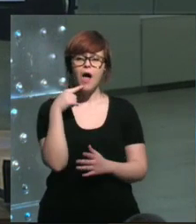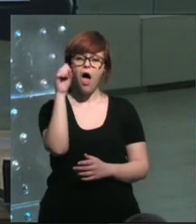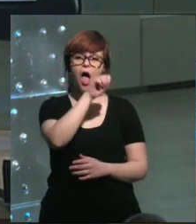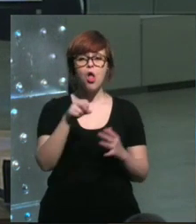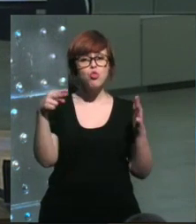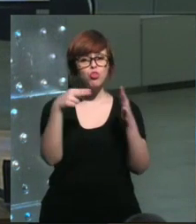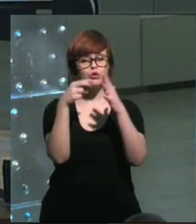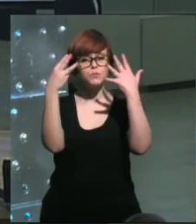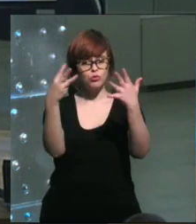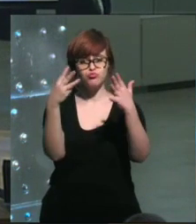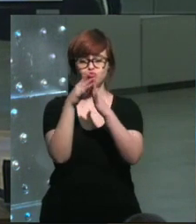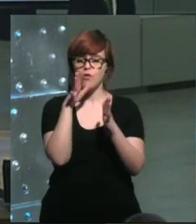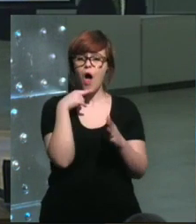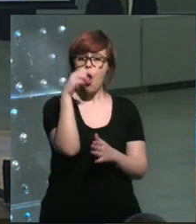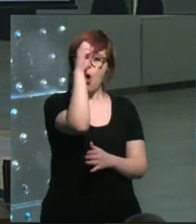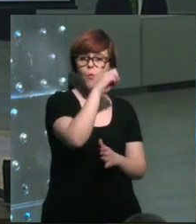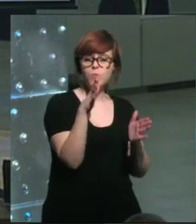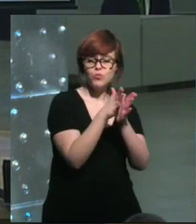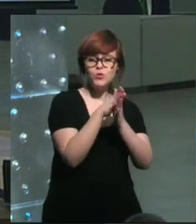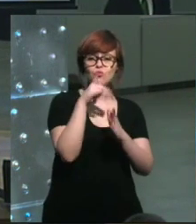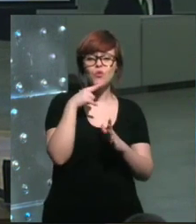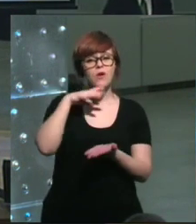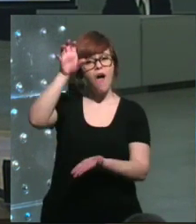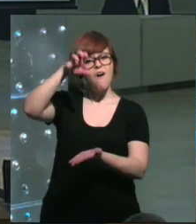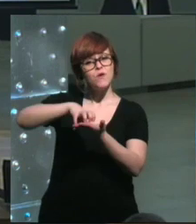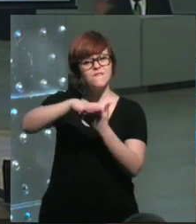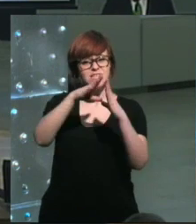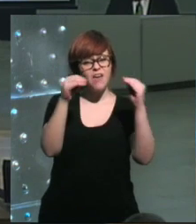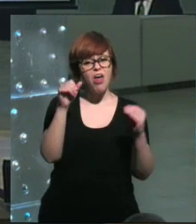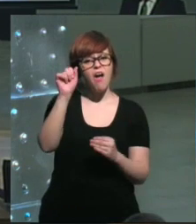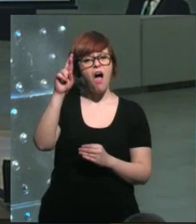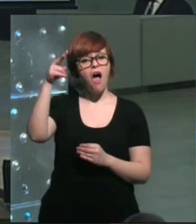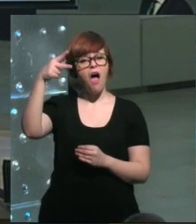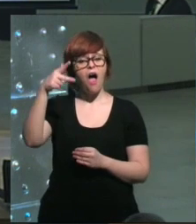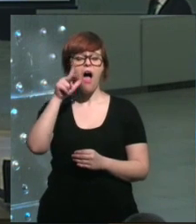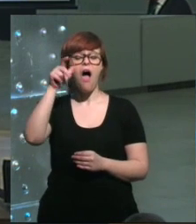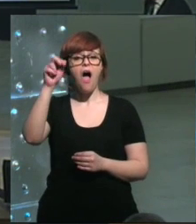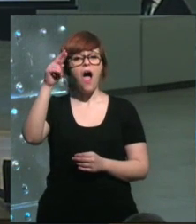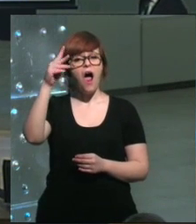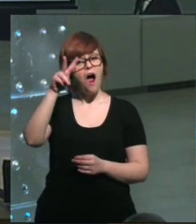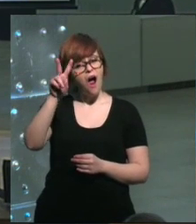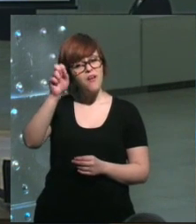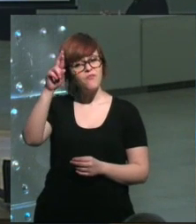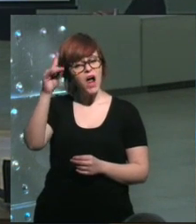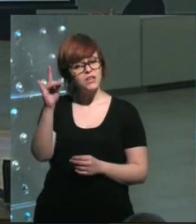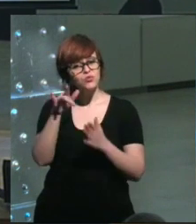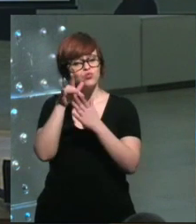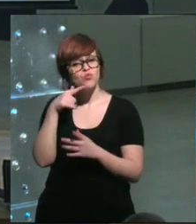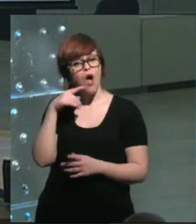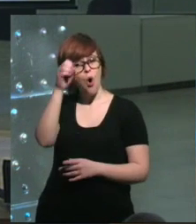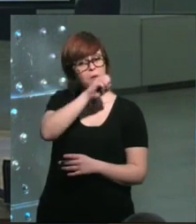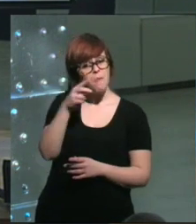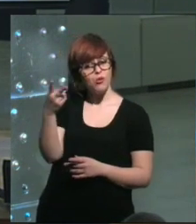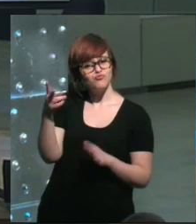compañero de Obama en la Facultad de Leyes de la Universidad de Harvard y había sido un empresario con mucho éxito, y con 40 años, muy